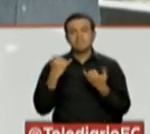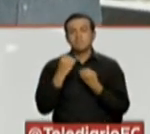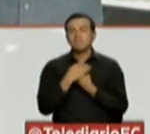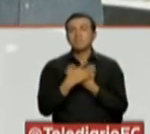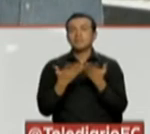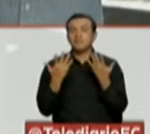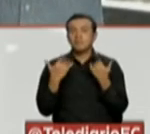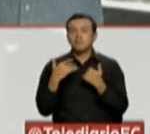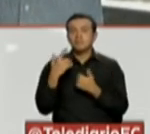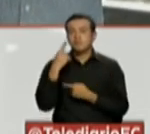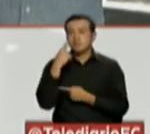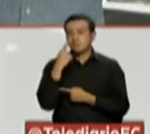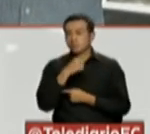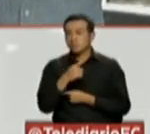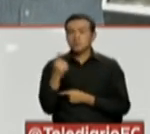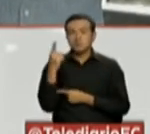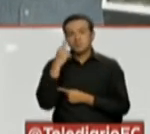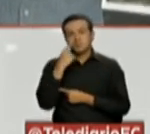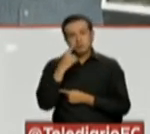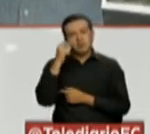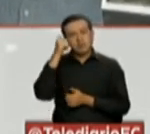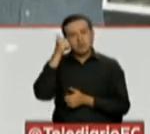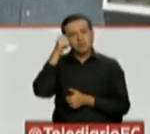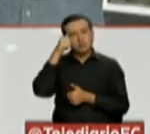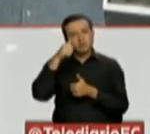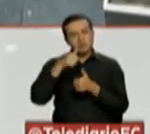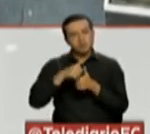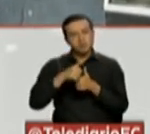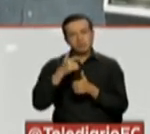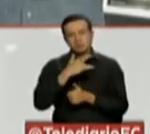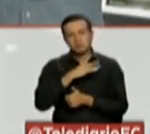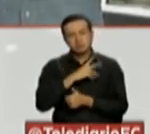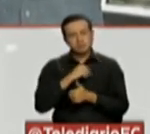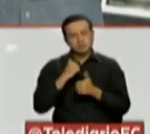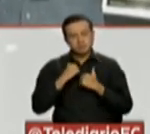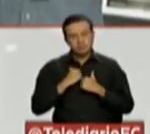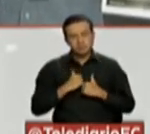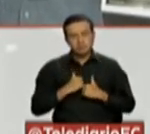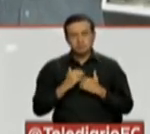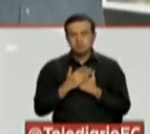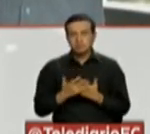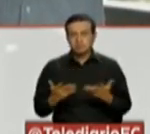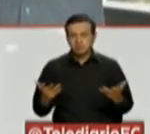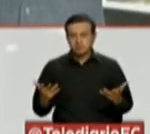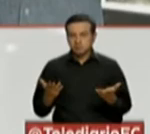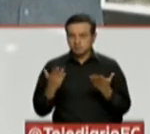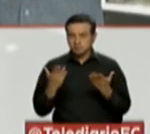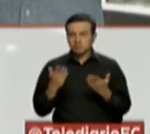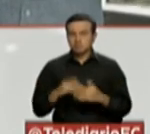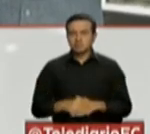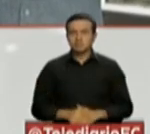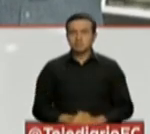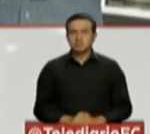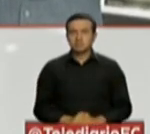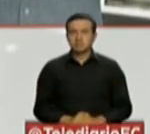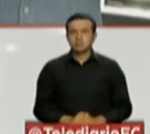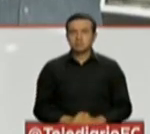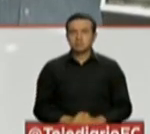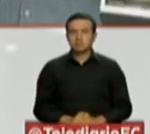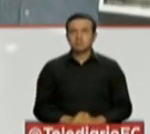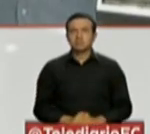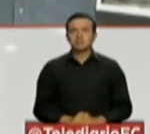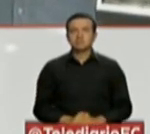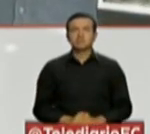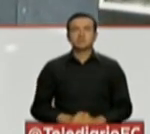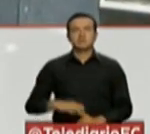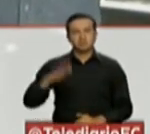hoy buscando conmemorar este hecho doloroso. Mi querido César, te escuchamos. ¿Qué